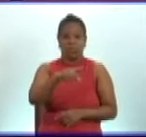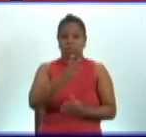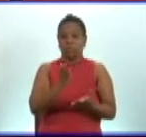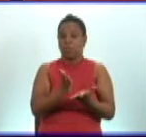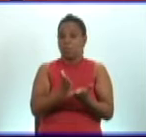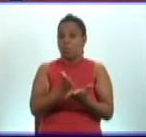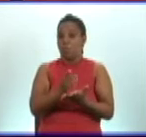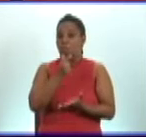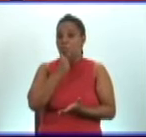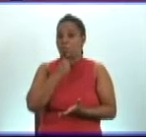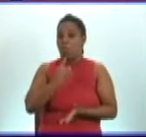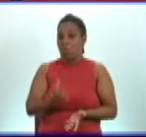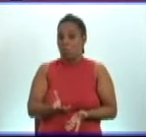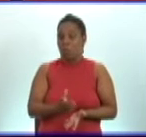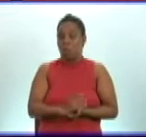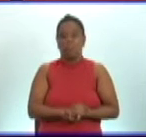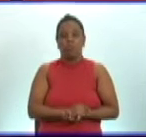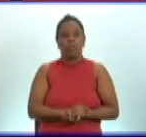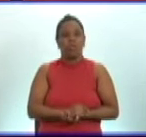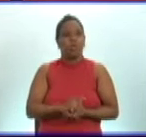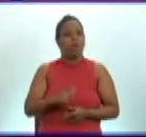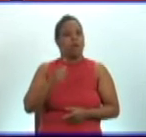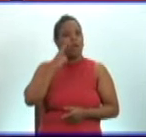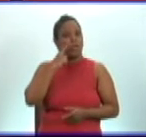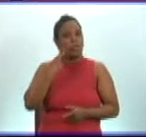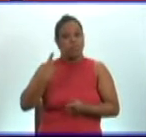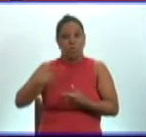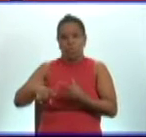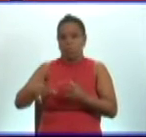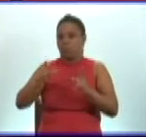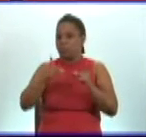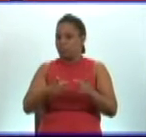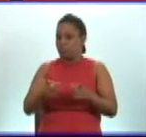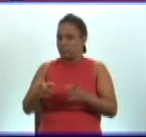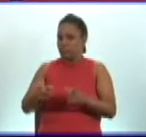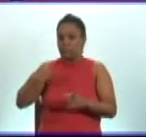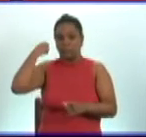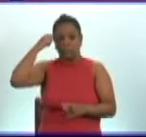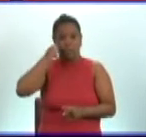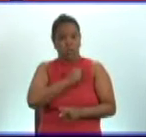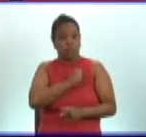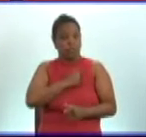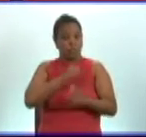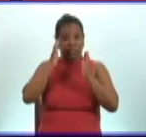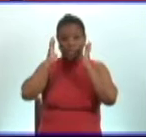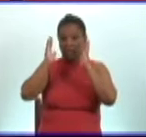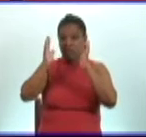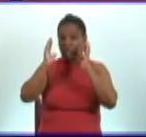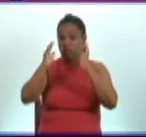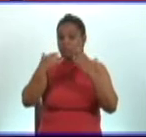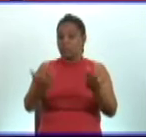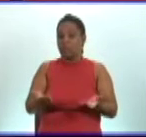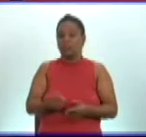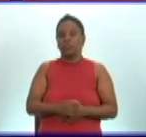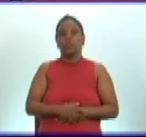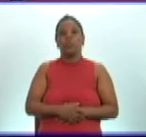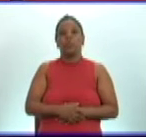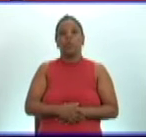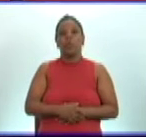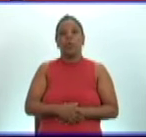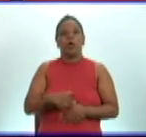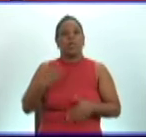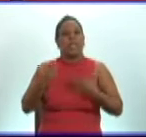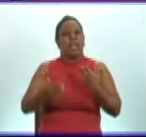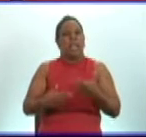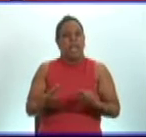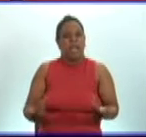película, pues vamos a ver entonces por qué se le acusa. Pero quiero que presten atención también en la actitud que va a asumir el profesor del aula de 2º